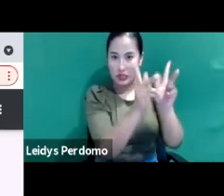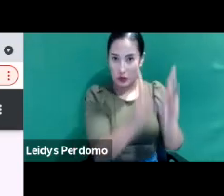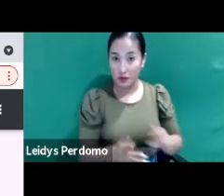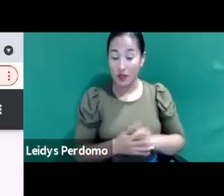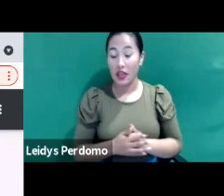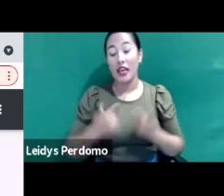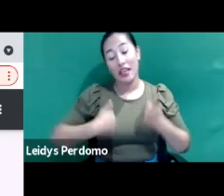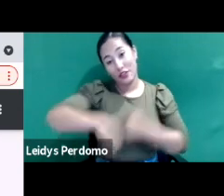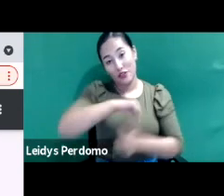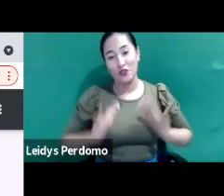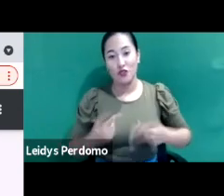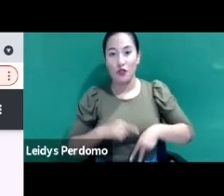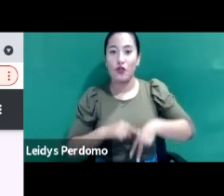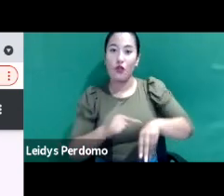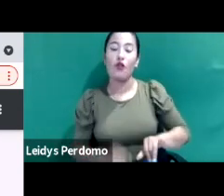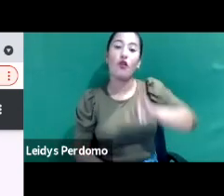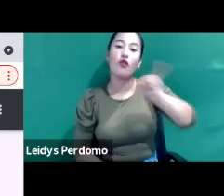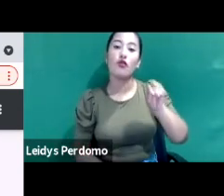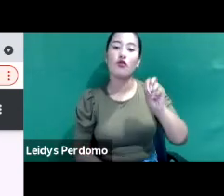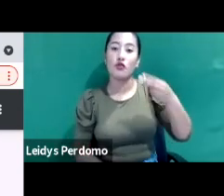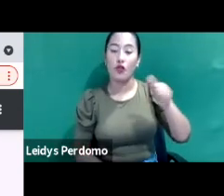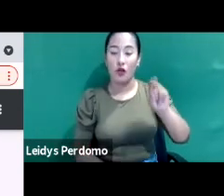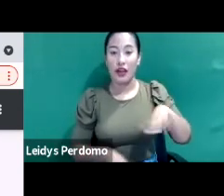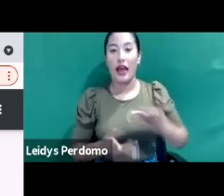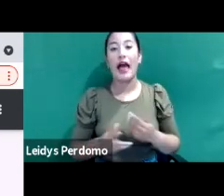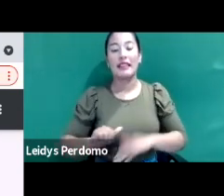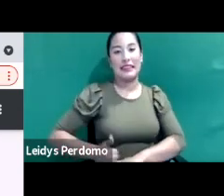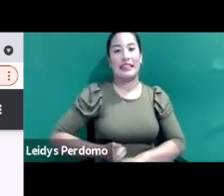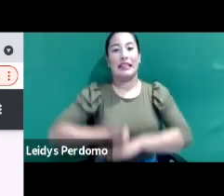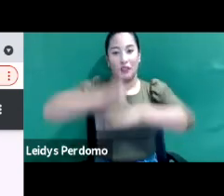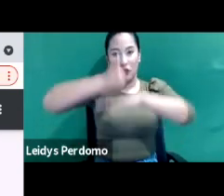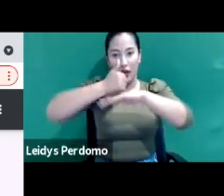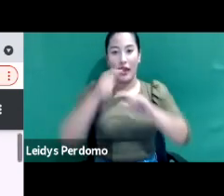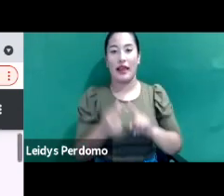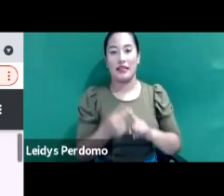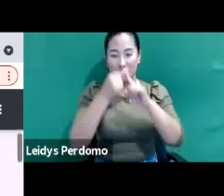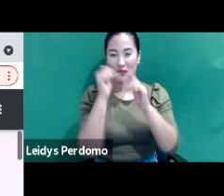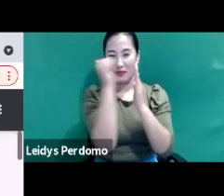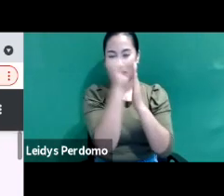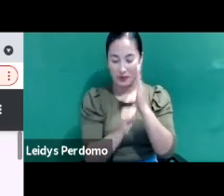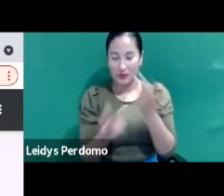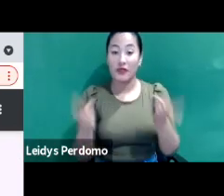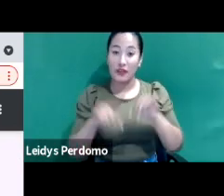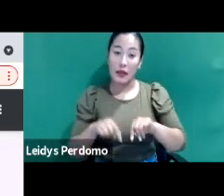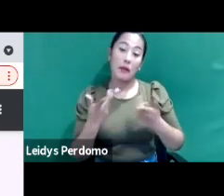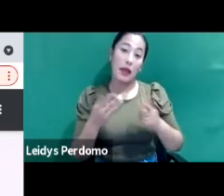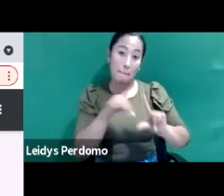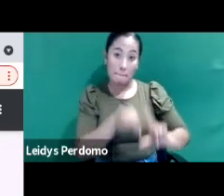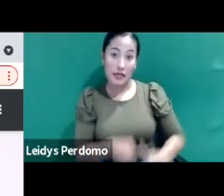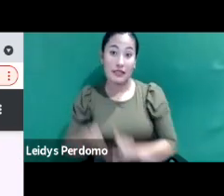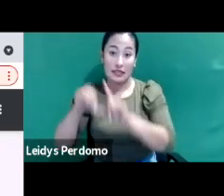Joana Romero, yo soy la directora de la especialización en psicología clínica. Yo tengo un magíster también en psicología